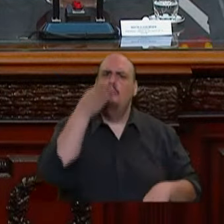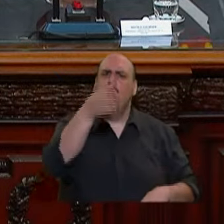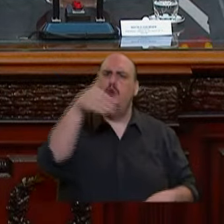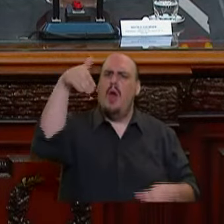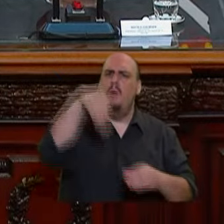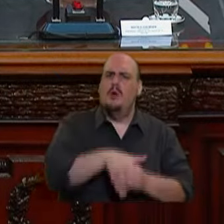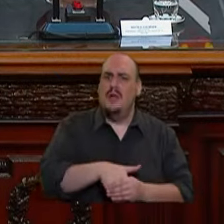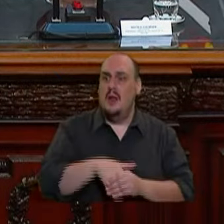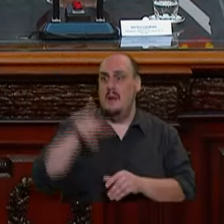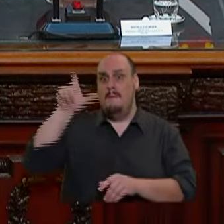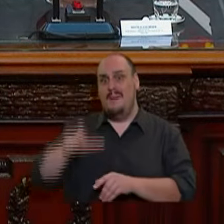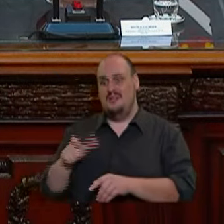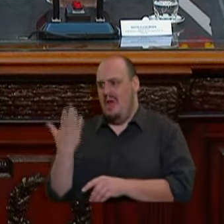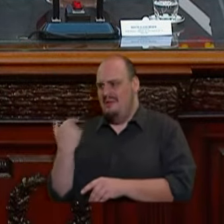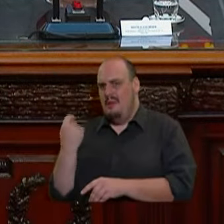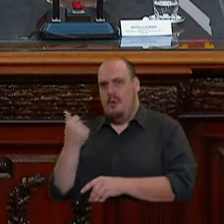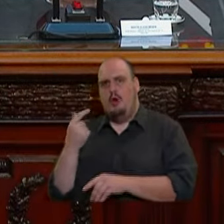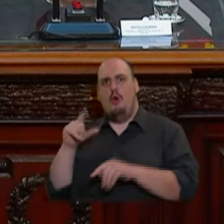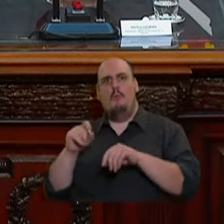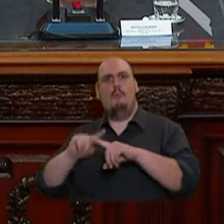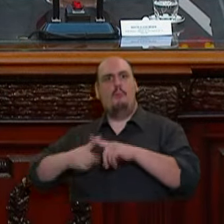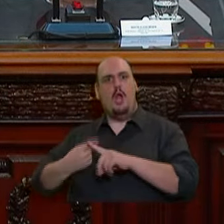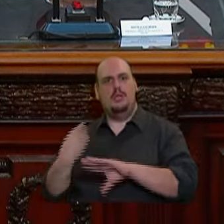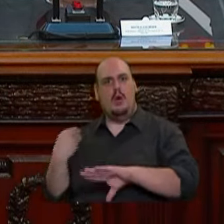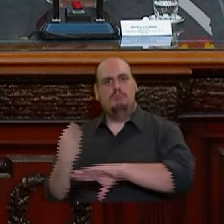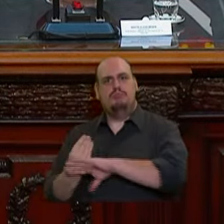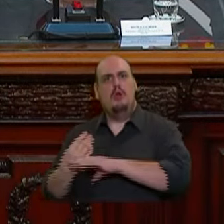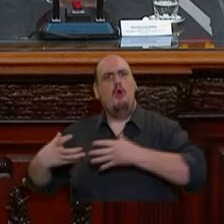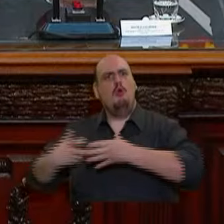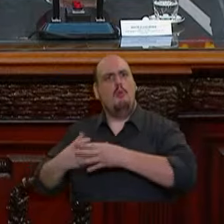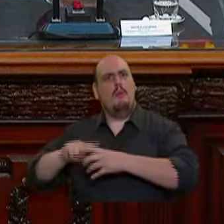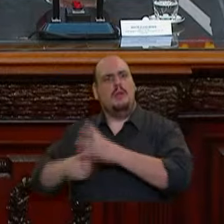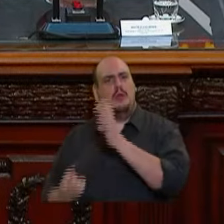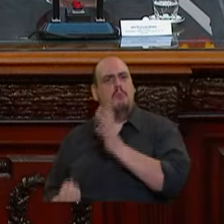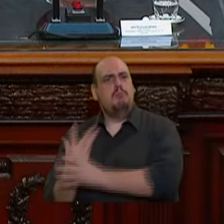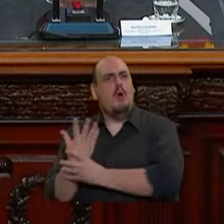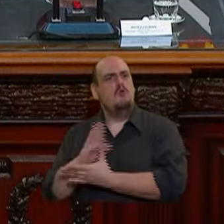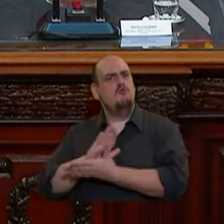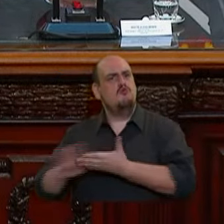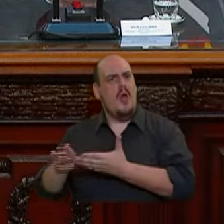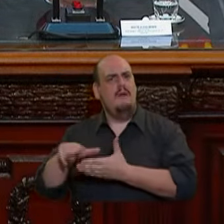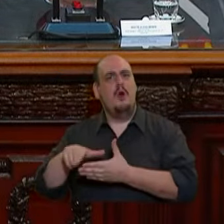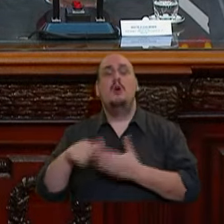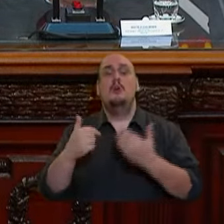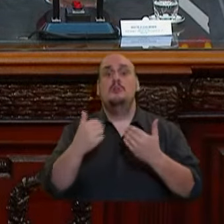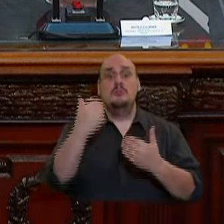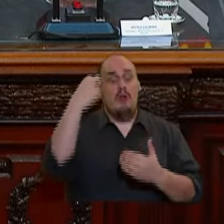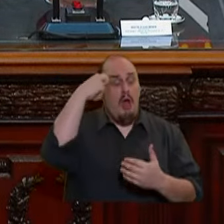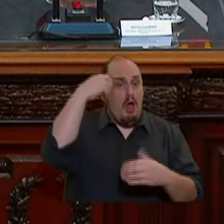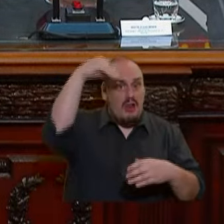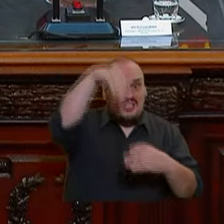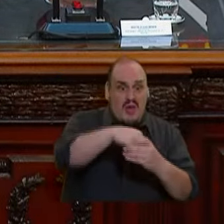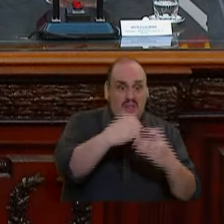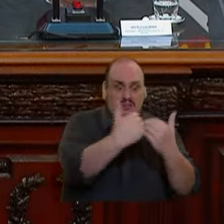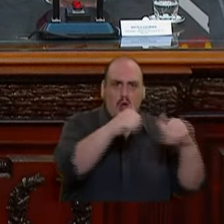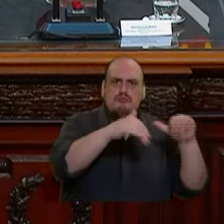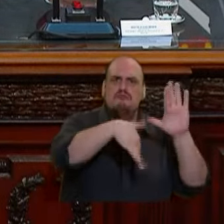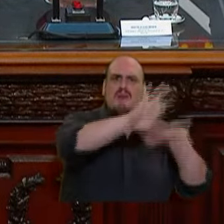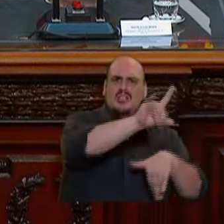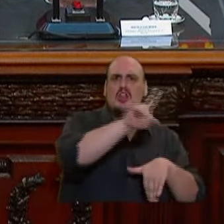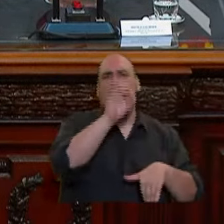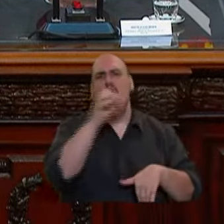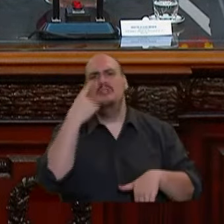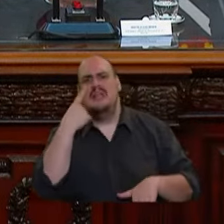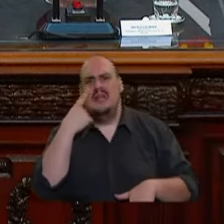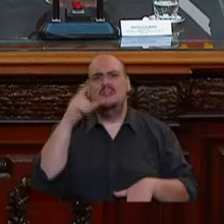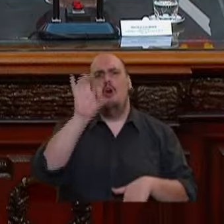vida política, que conduce una fuerza política nueva, que puede no tener mayorías parlamentarias, ni intendentes, ni